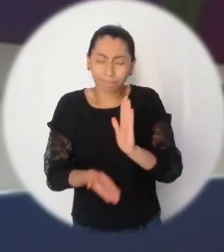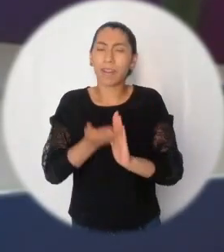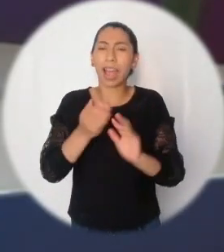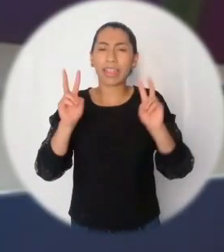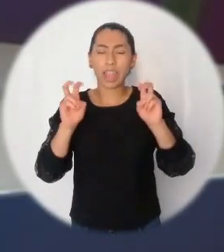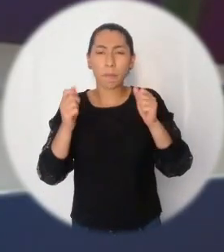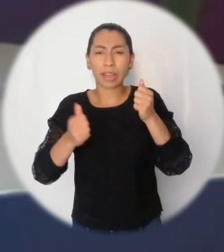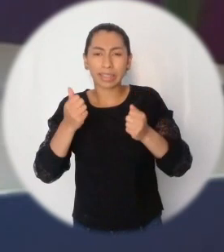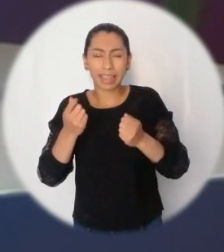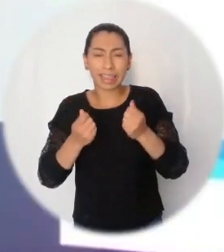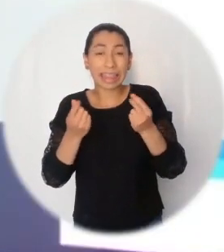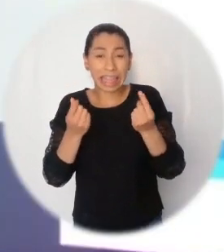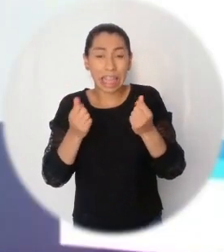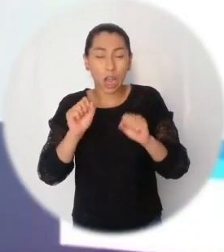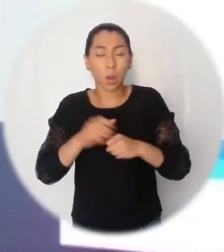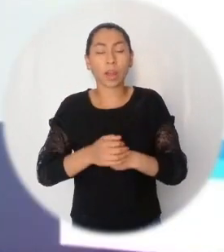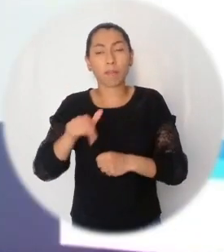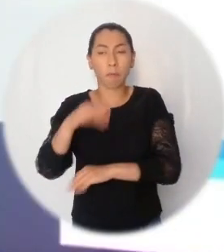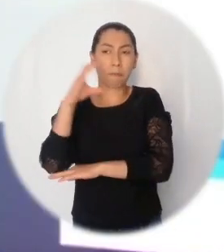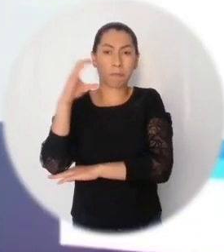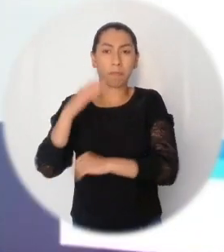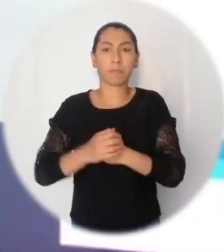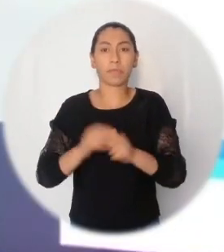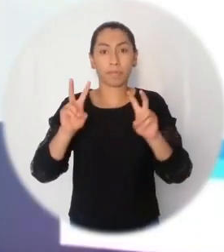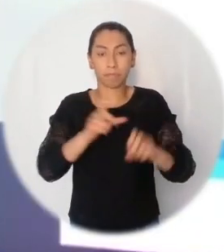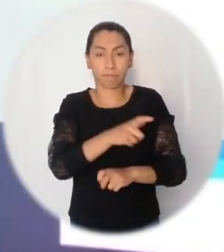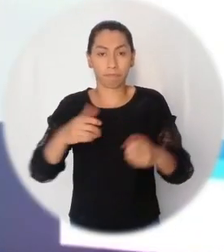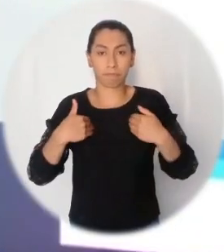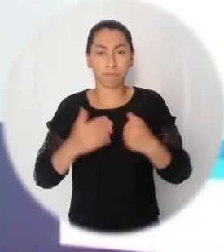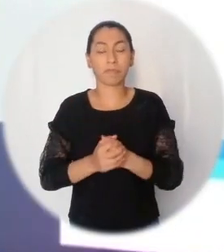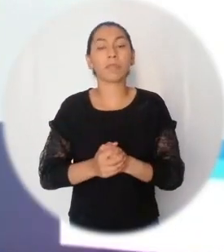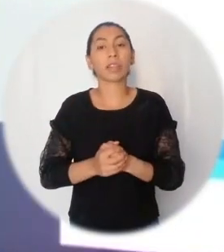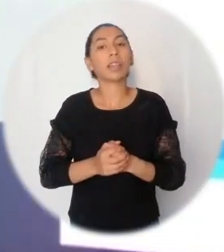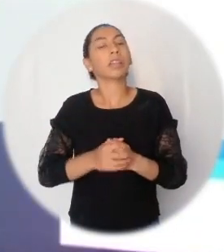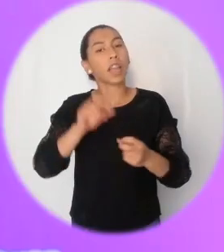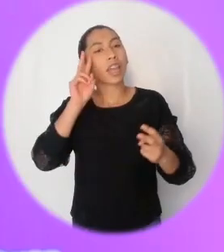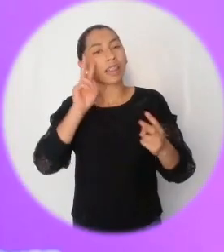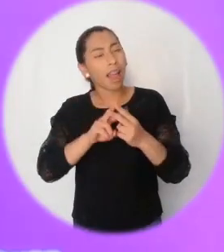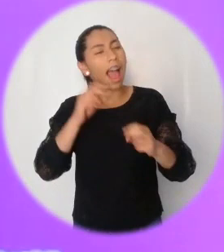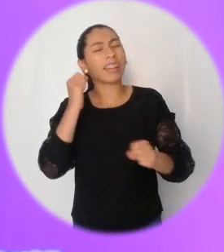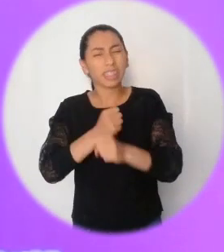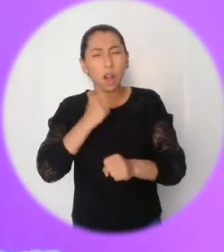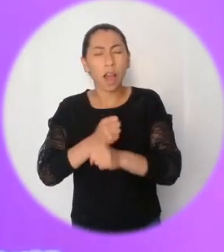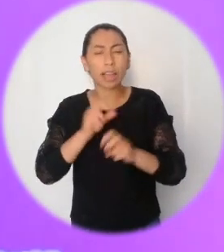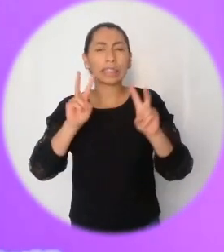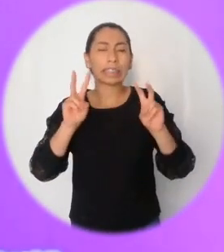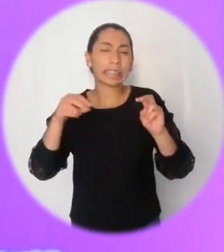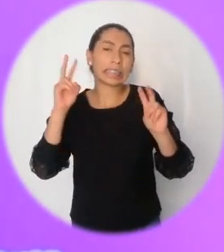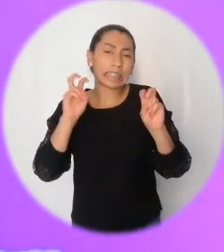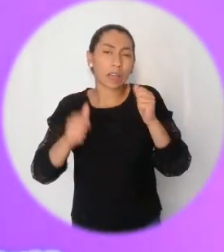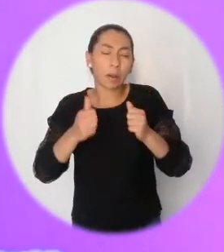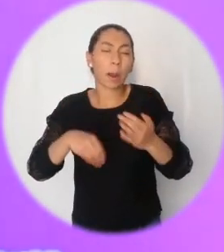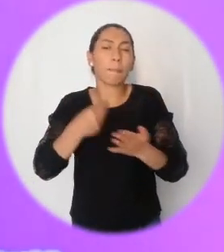de ingresos, la reactivación económica en el territorio con las víctimas. Uno de los inicios es trabajar en los pagos de la atención humanitaria, en